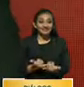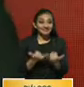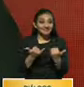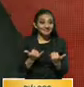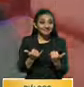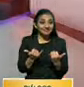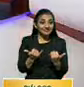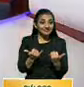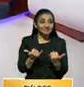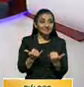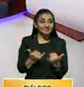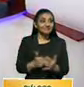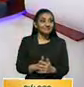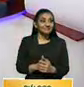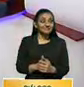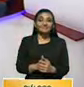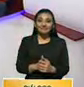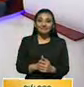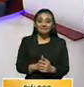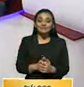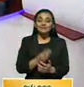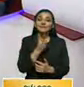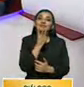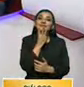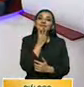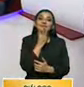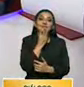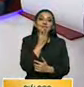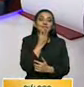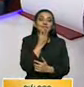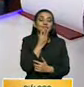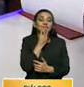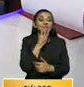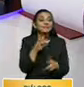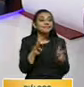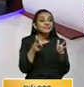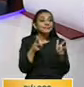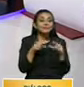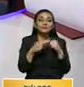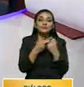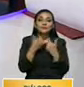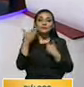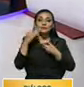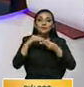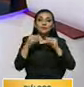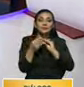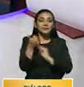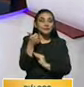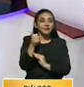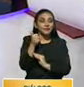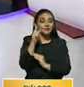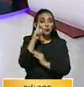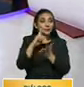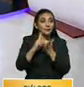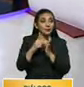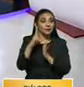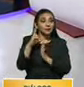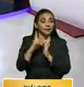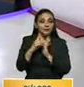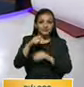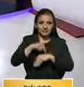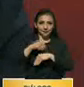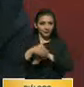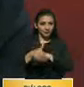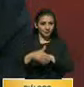de inmediato al abogado Abdalá Bucaram Puley del partido Fuerza Ecuador. 1:30, corre